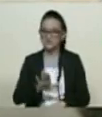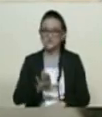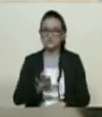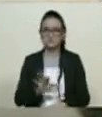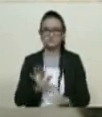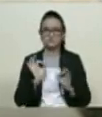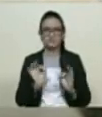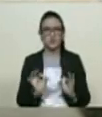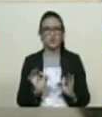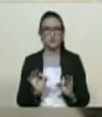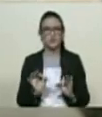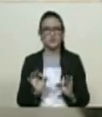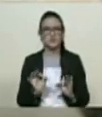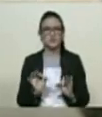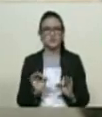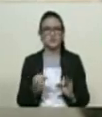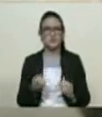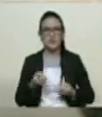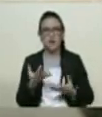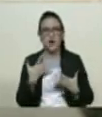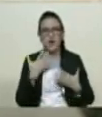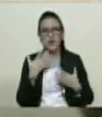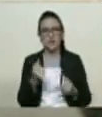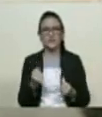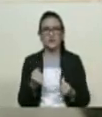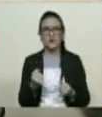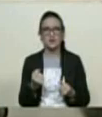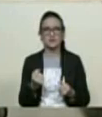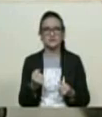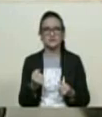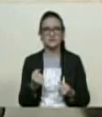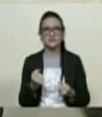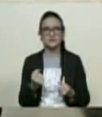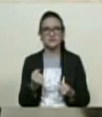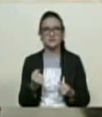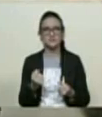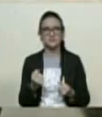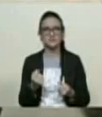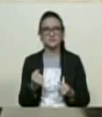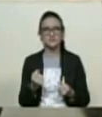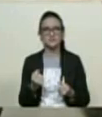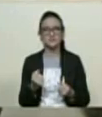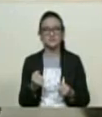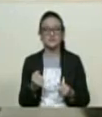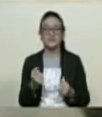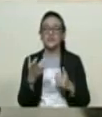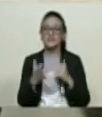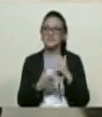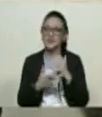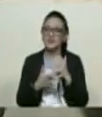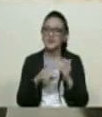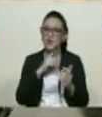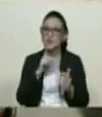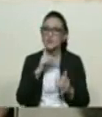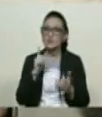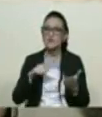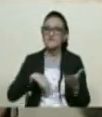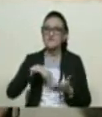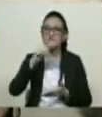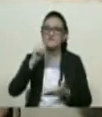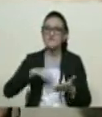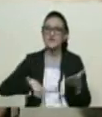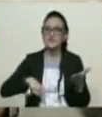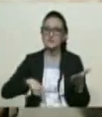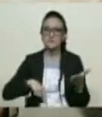sólido, eso da una gran confianza, una gran solidez. Allí se genera lo que llaman los técnicos una firma